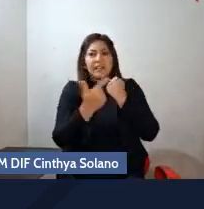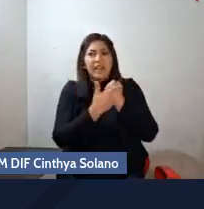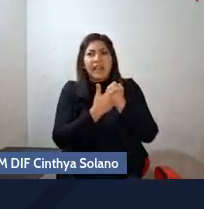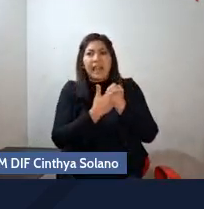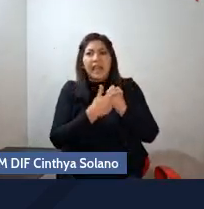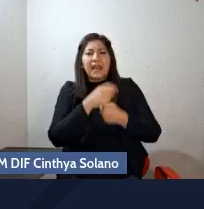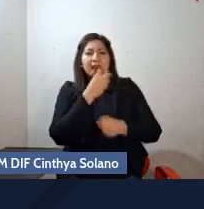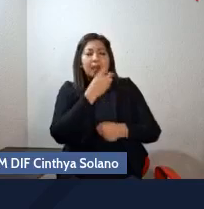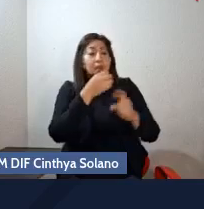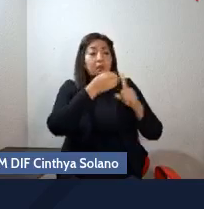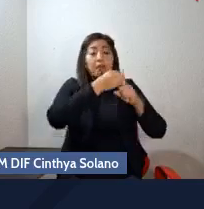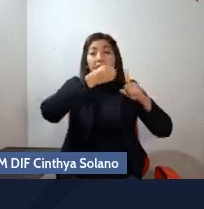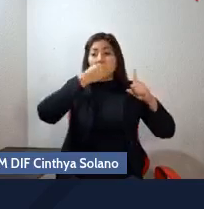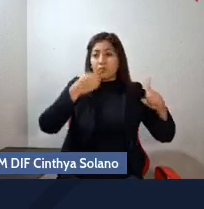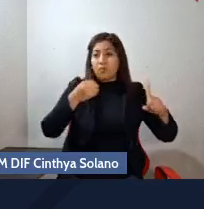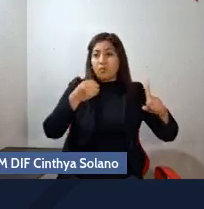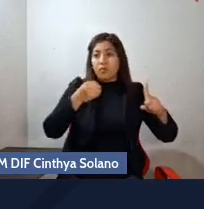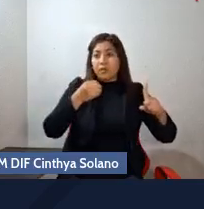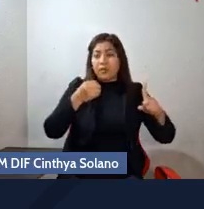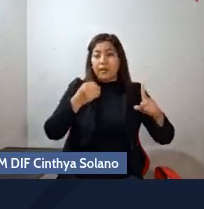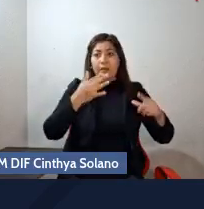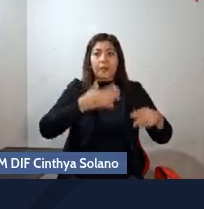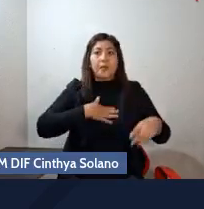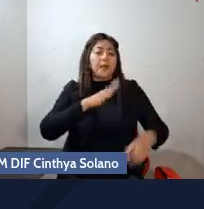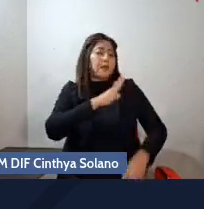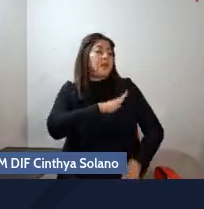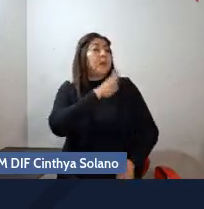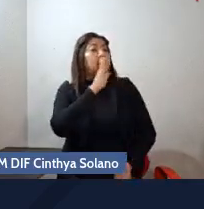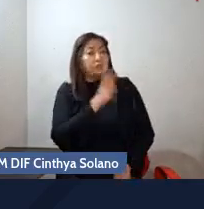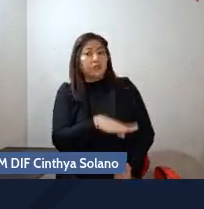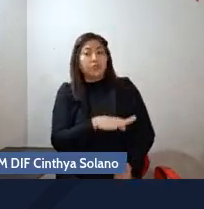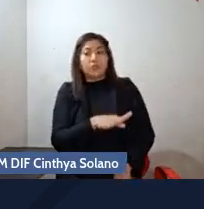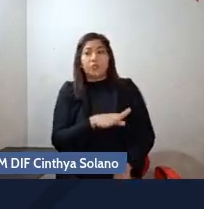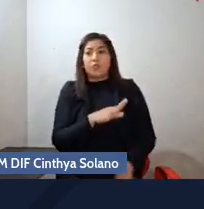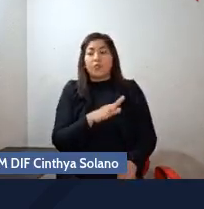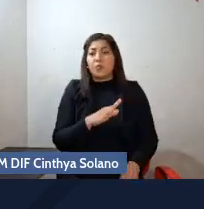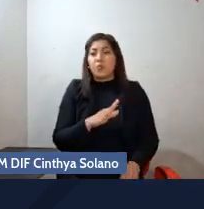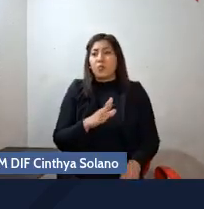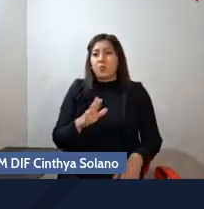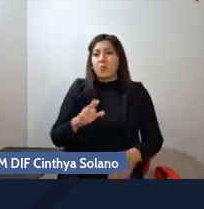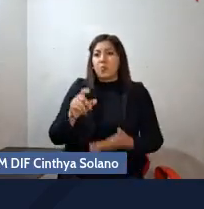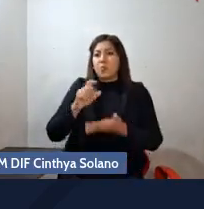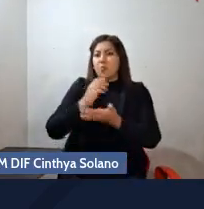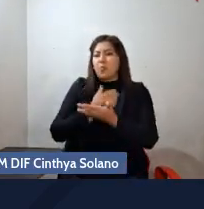ya cuando uno no esté, pues ya que pase lo que tenga que pasar, ¿no? Entonces,